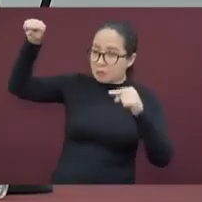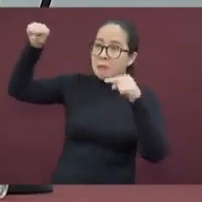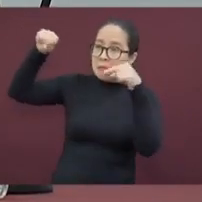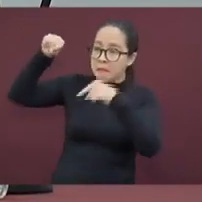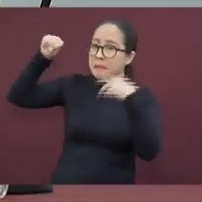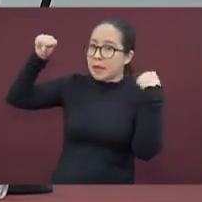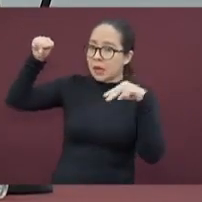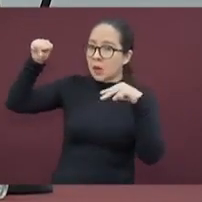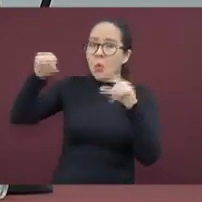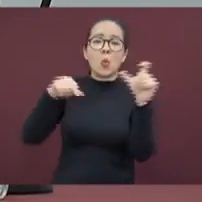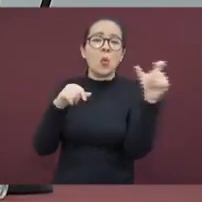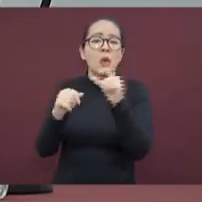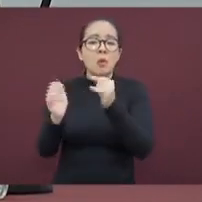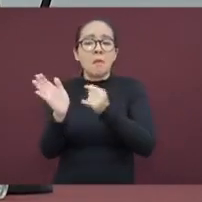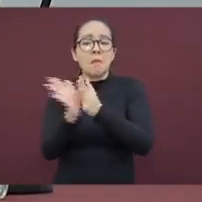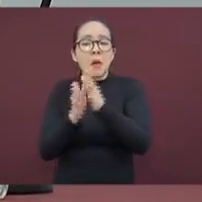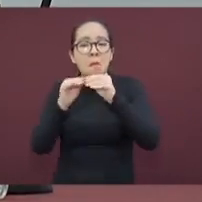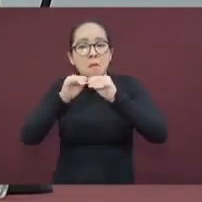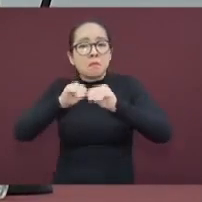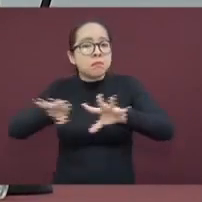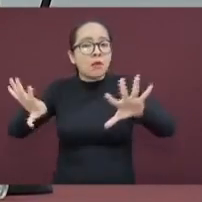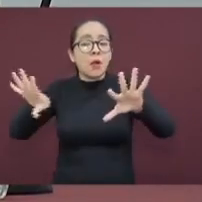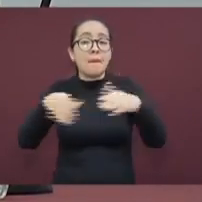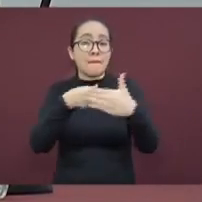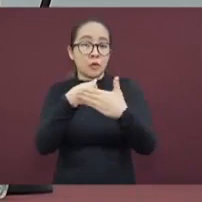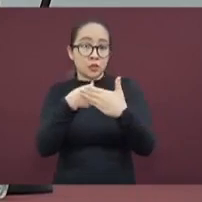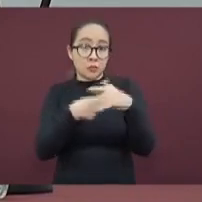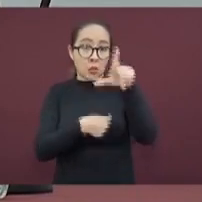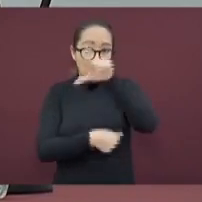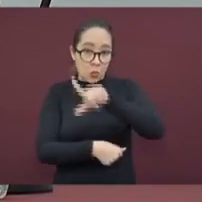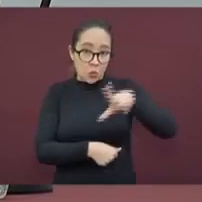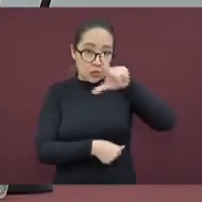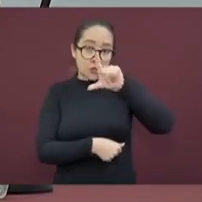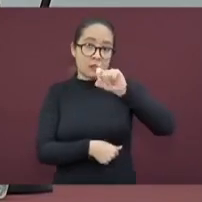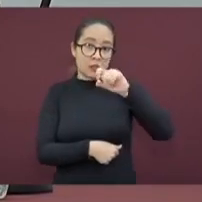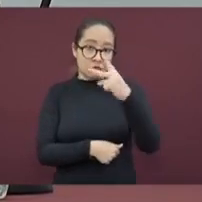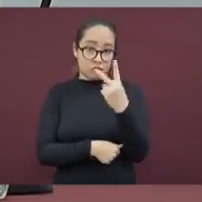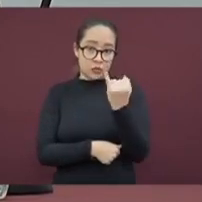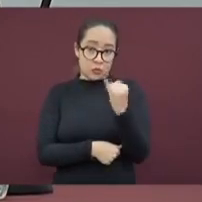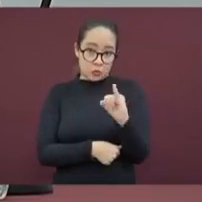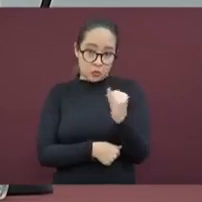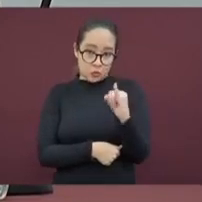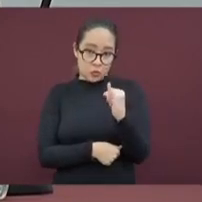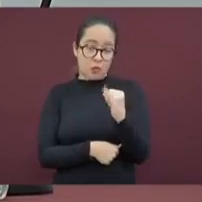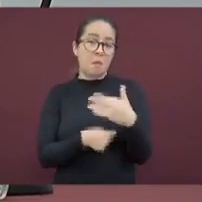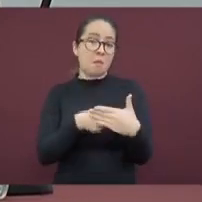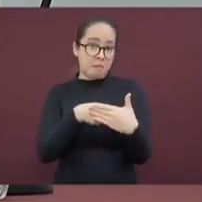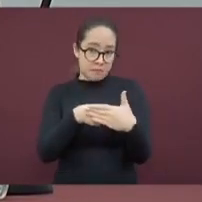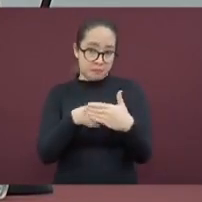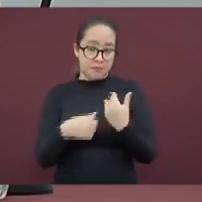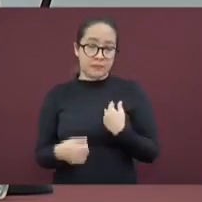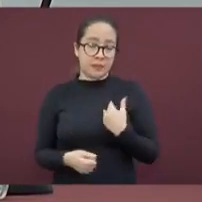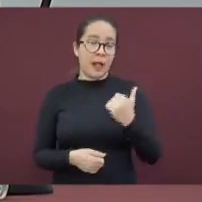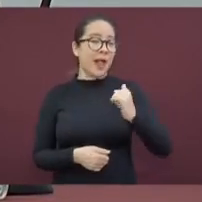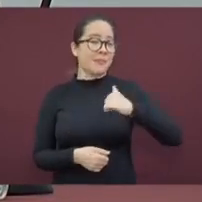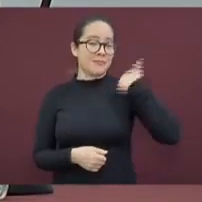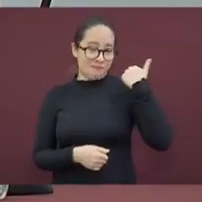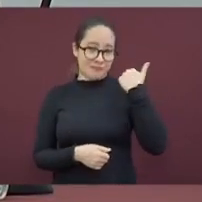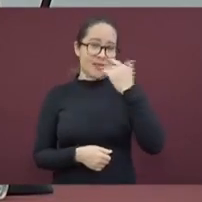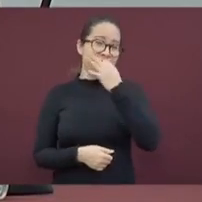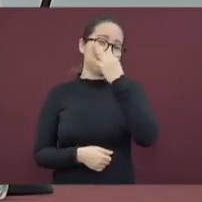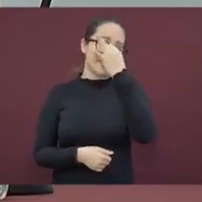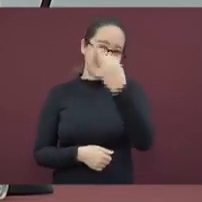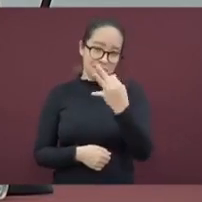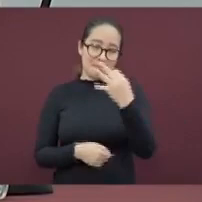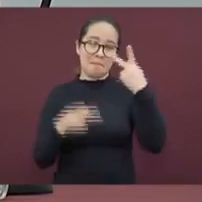próximo lunes 22 de junio también quiero aprovechar para decirles a la gente del puerto de